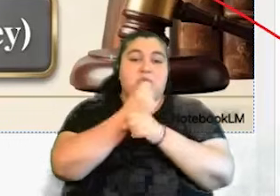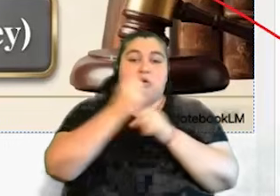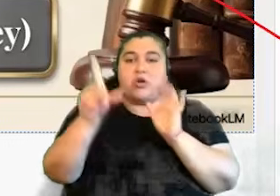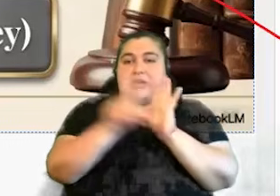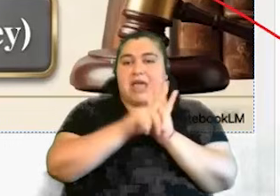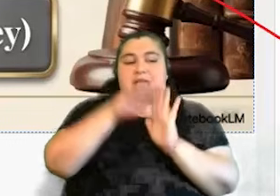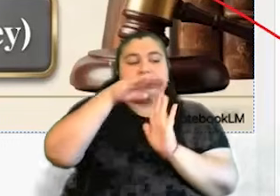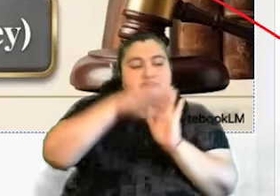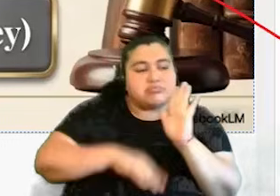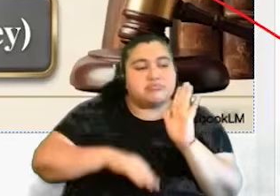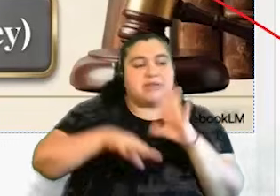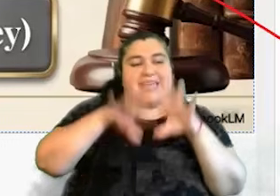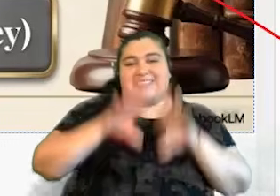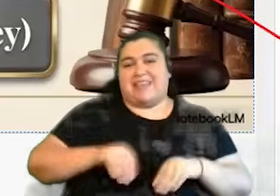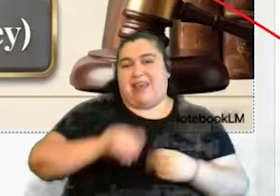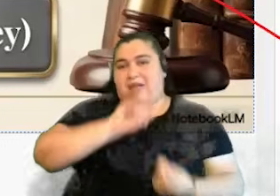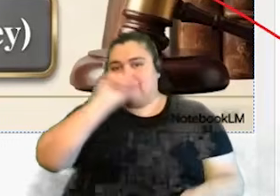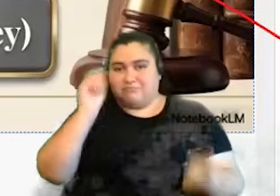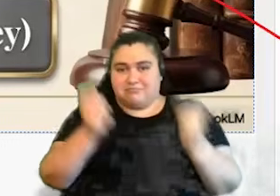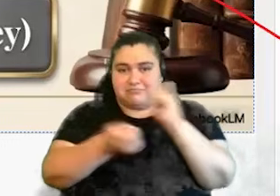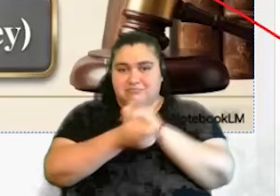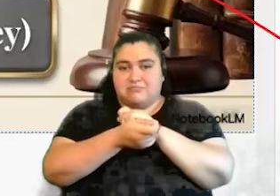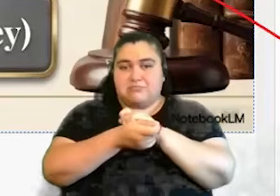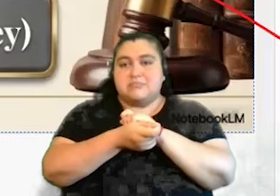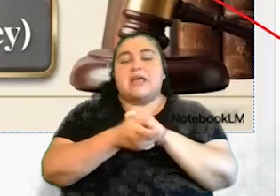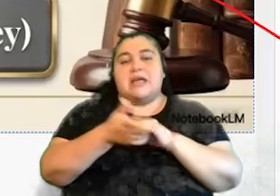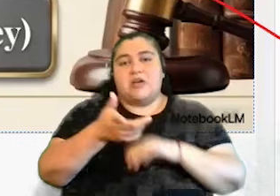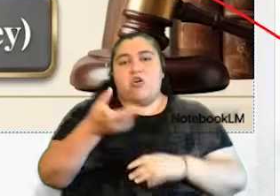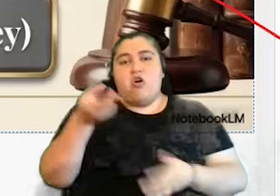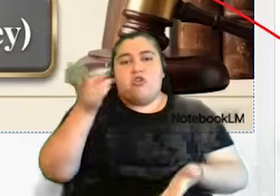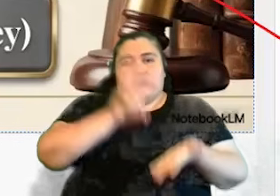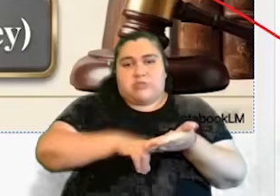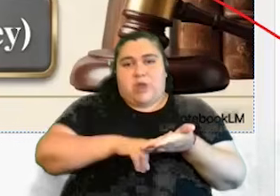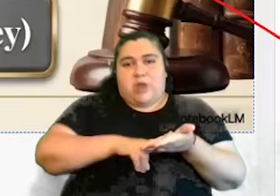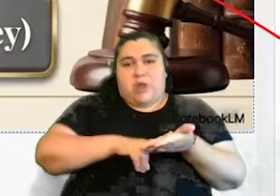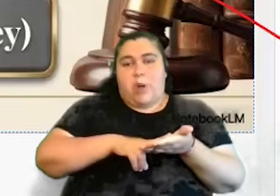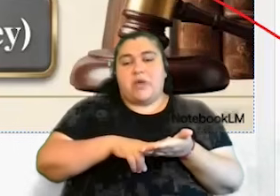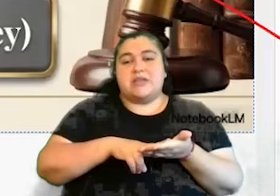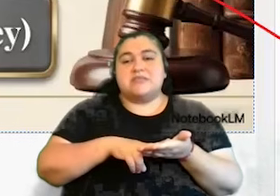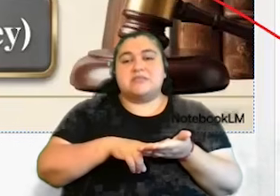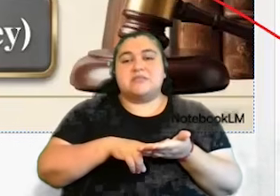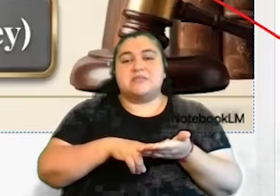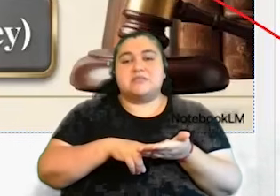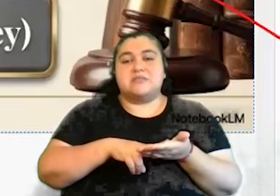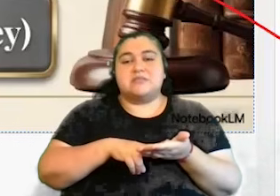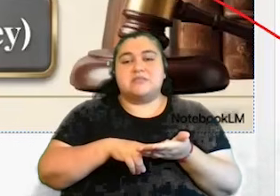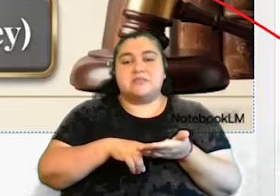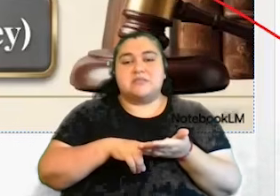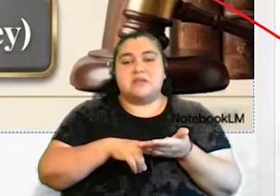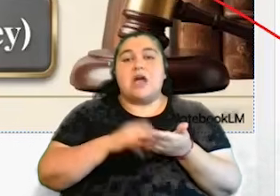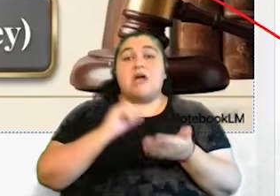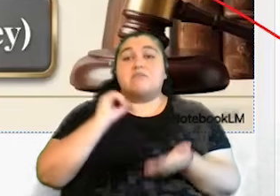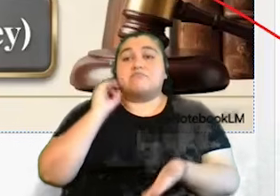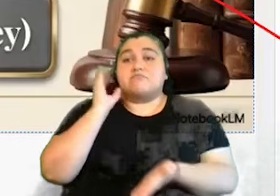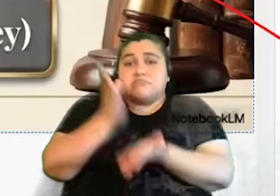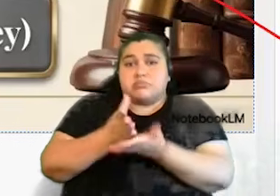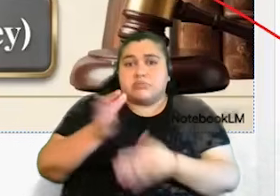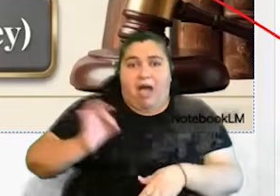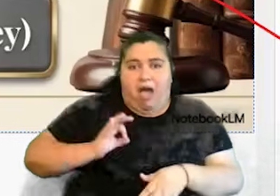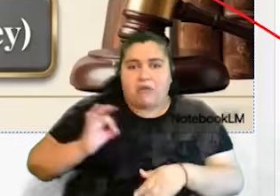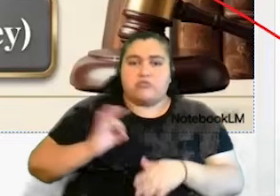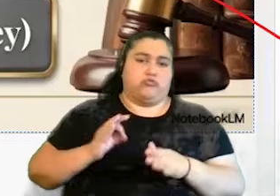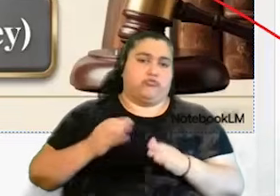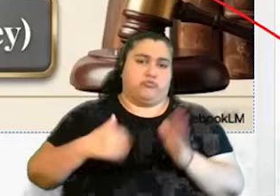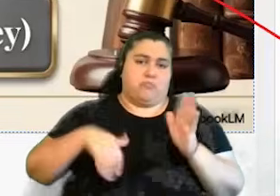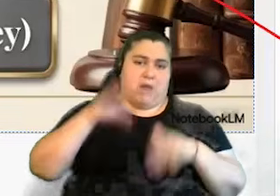tributaria integral donde se volvieron a aumentar los umbrales de punibilidad. Y llegado